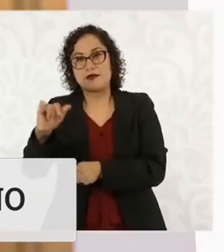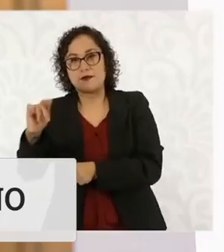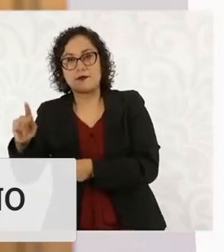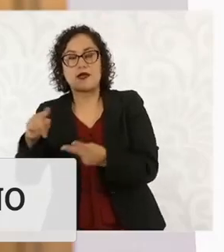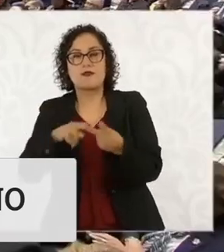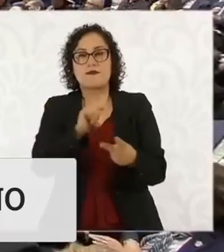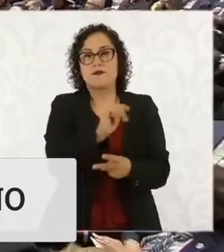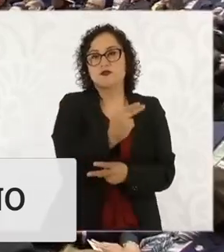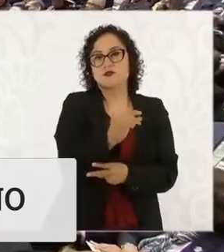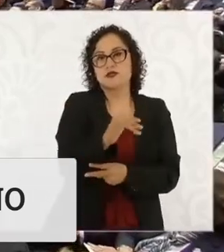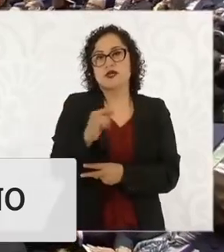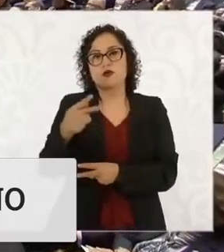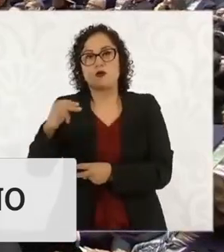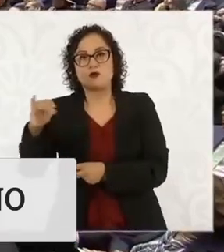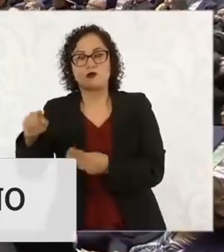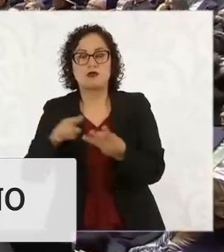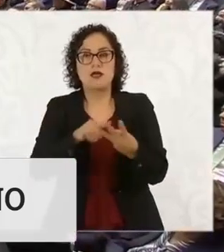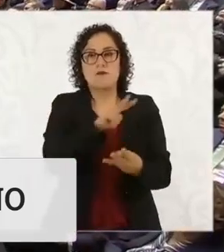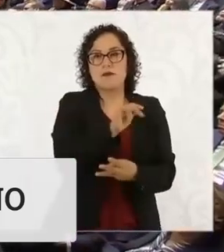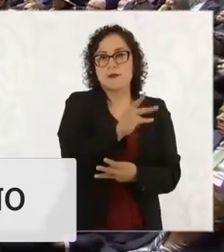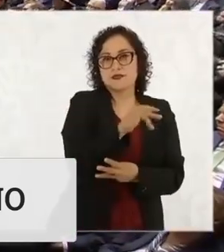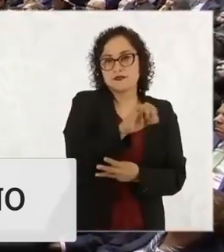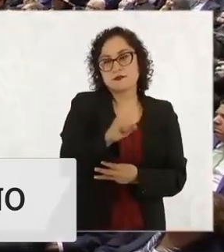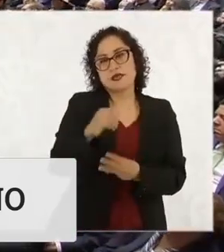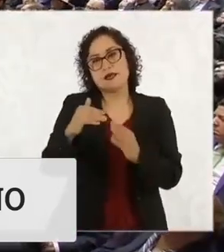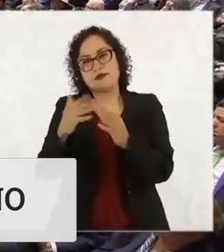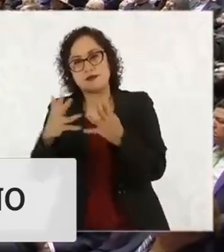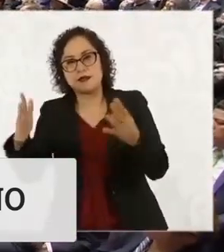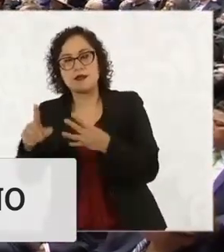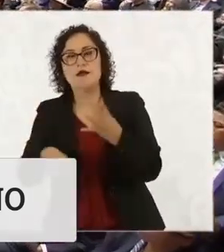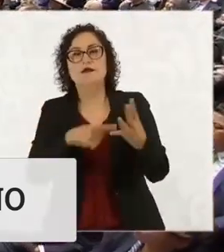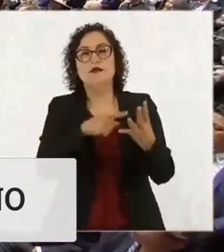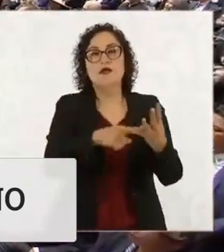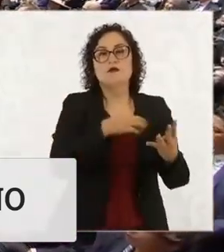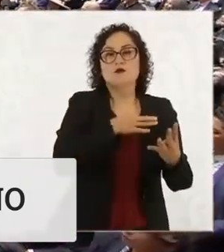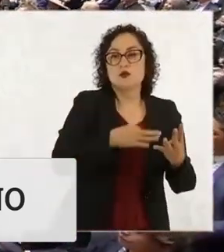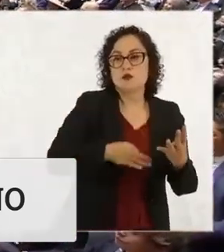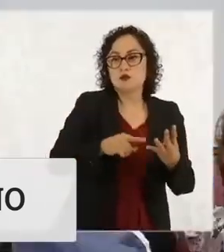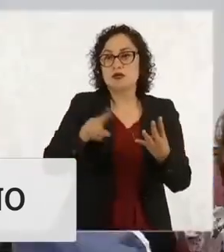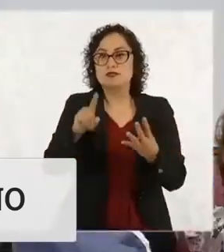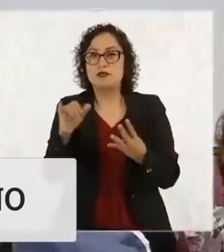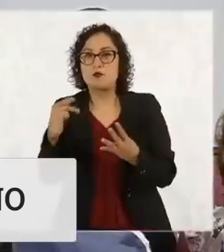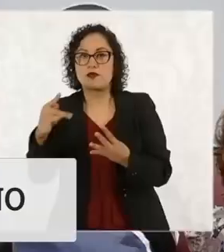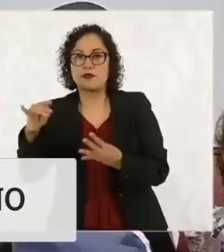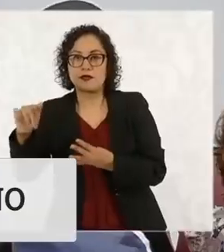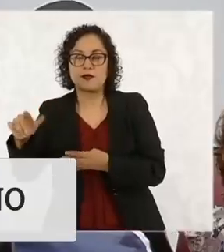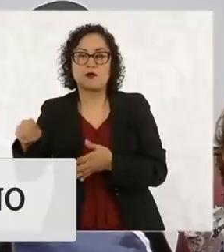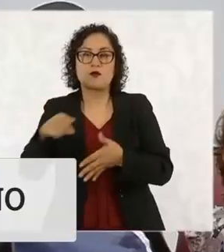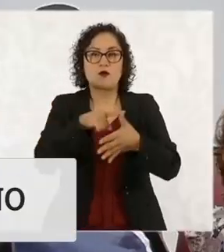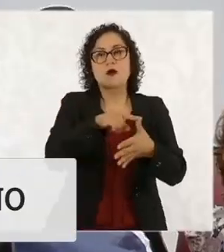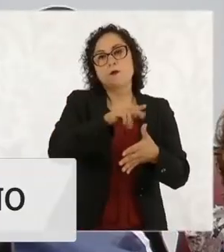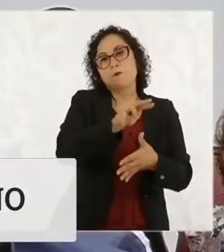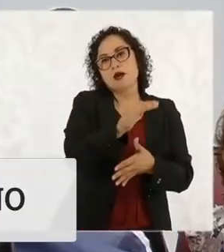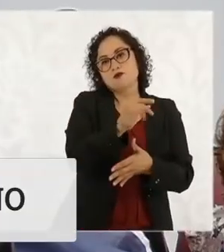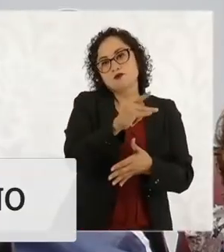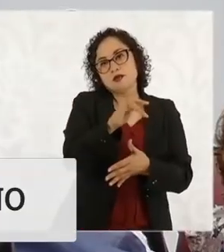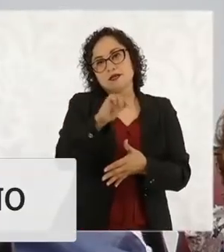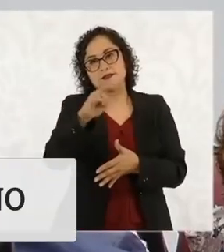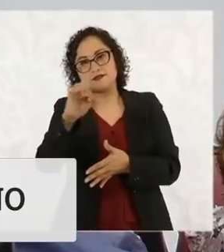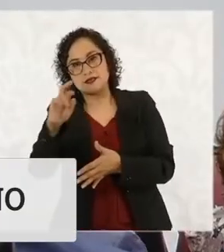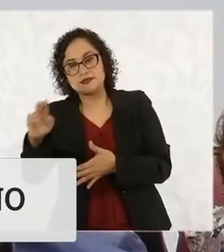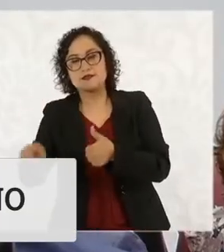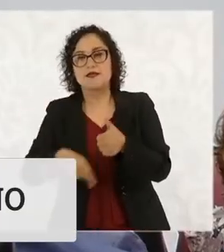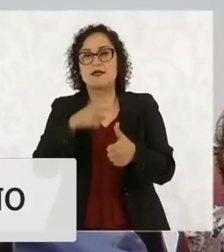Tamazunchale, Huejutla, Bavispe, Nuevo Casas Grandes, Toluca, Zihuatanejo, Macuspana, Escárcega,